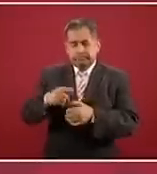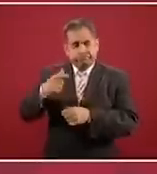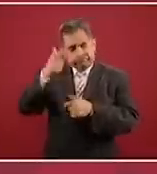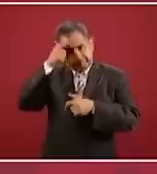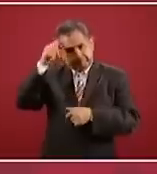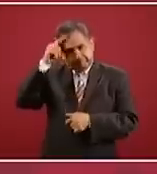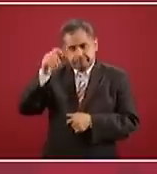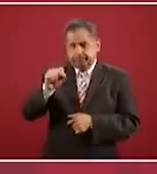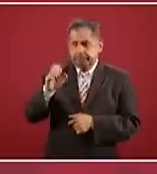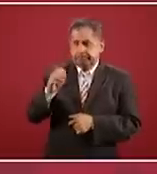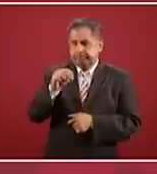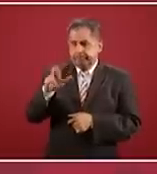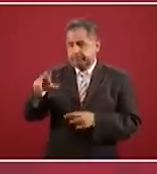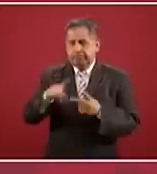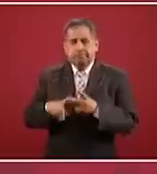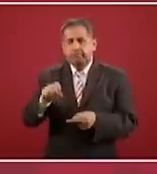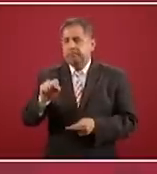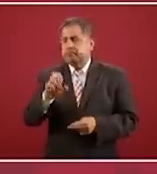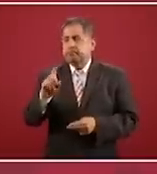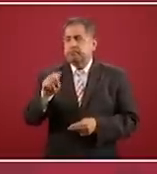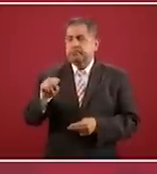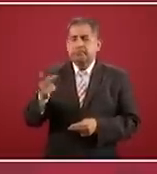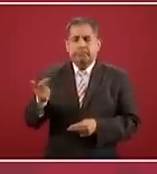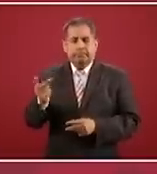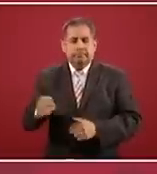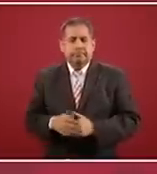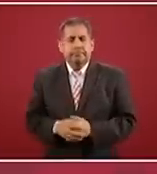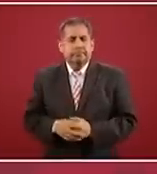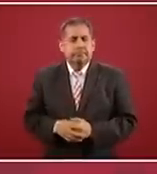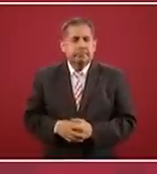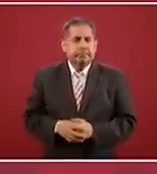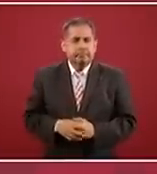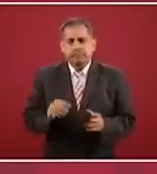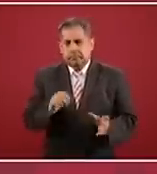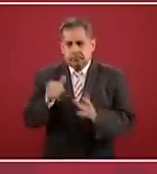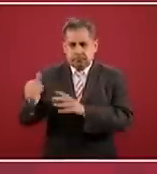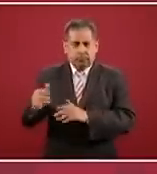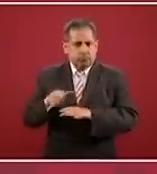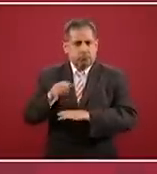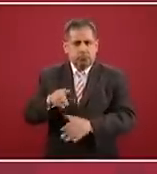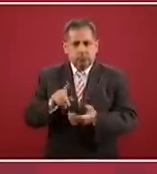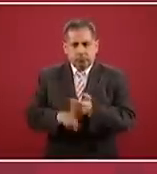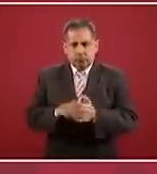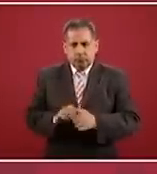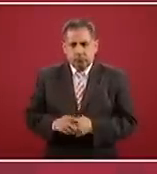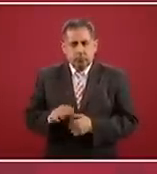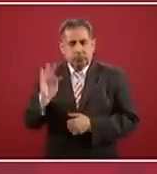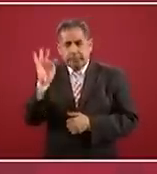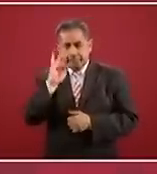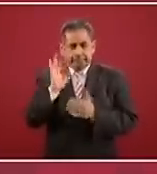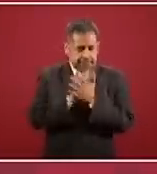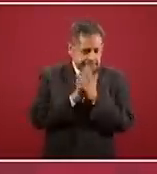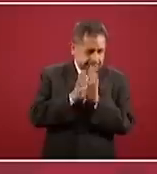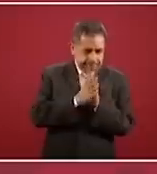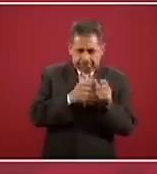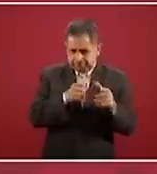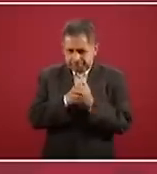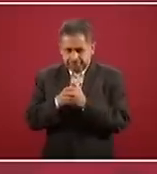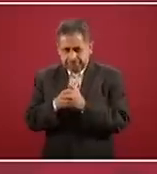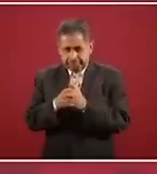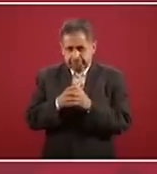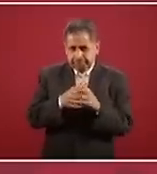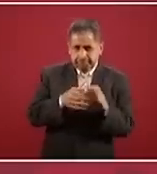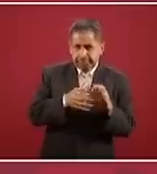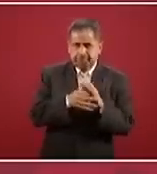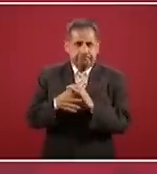como la Secretaría de la Defensa. Acerca de lo otro, de la posible vinculación